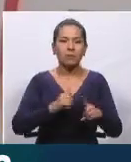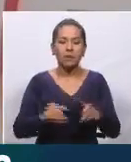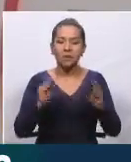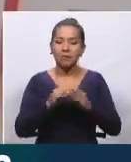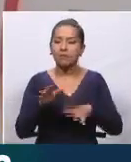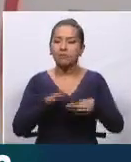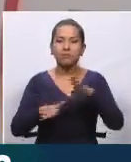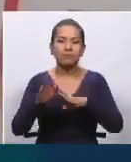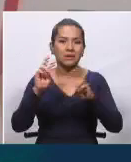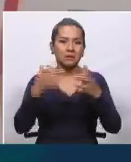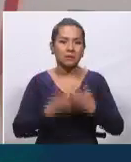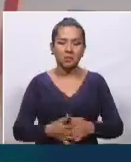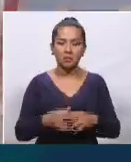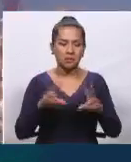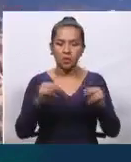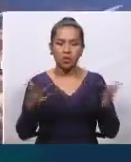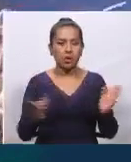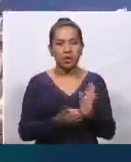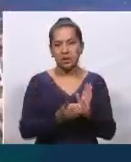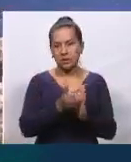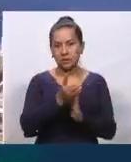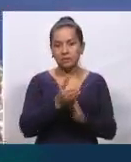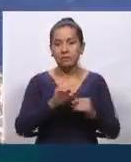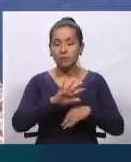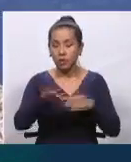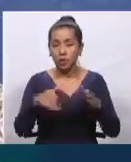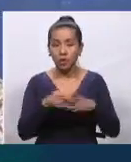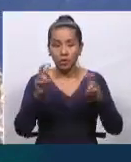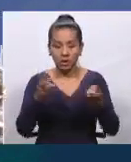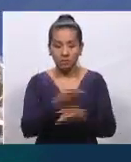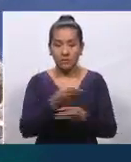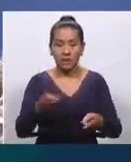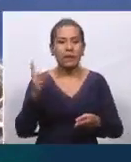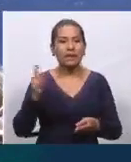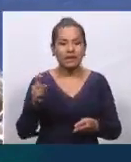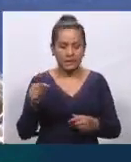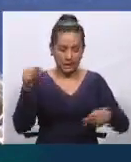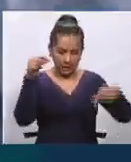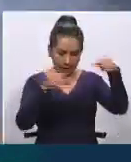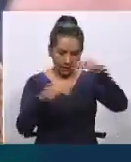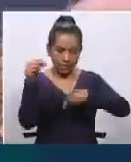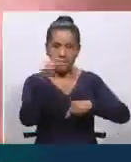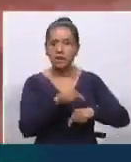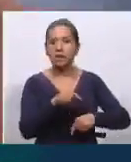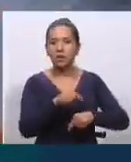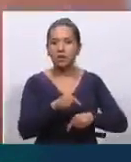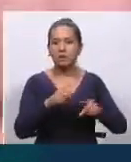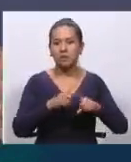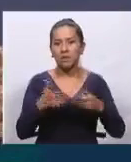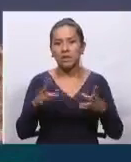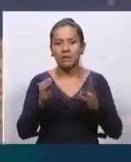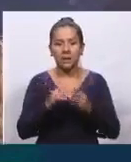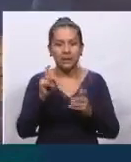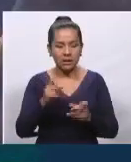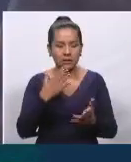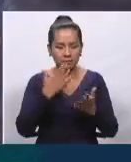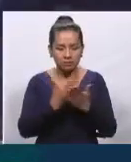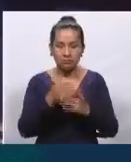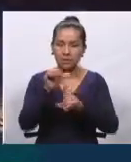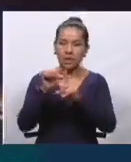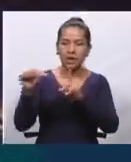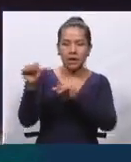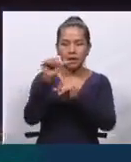tal no está desarrollado. Tratar cualquier material necesita de elementos químicos. Y lo importante es ser amigable con el medio